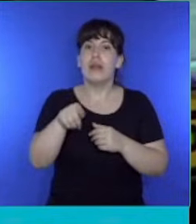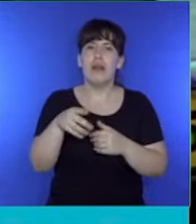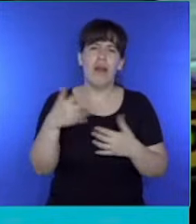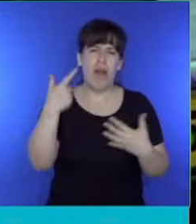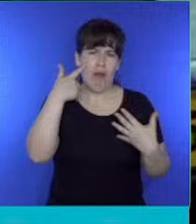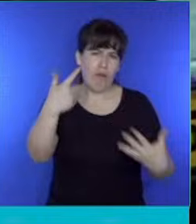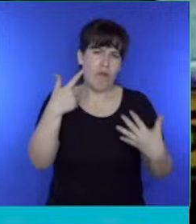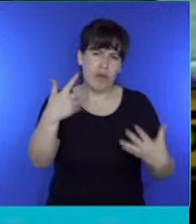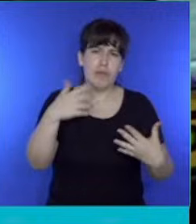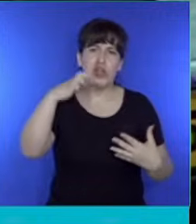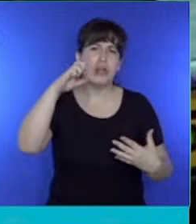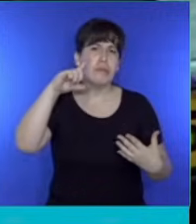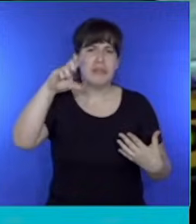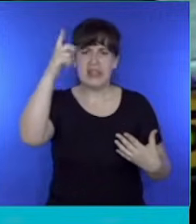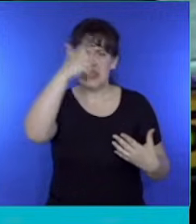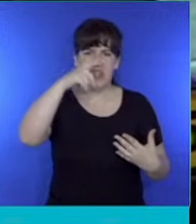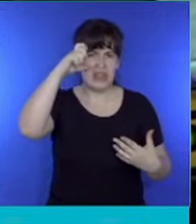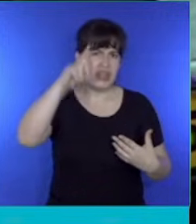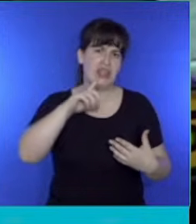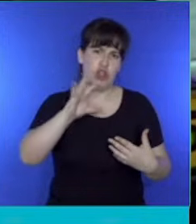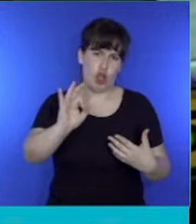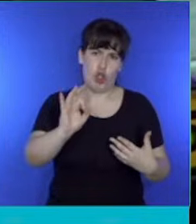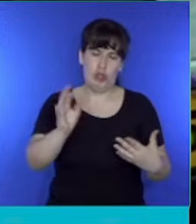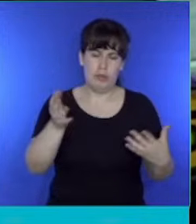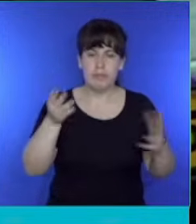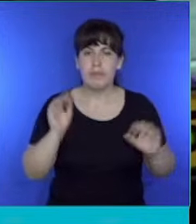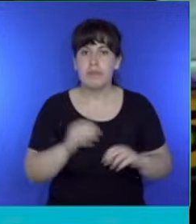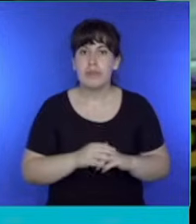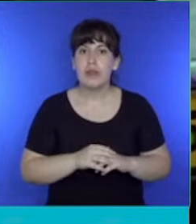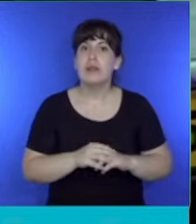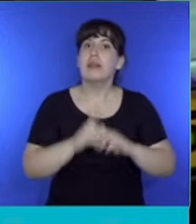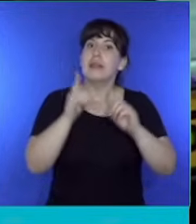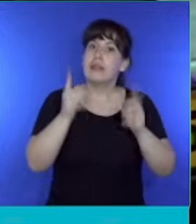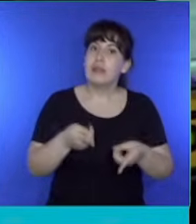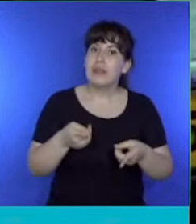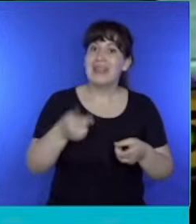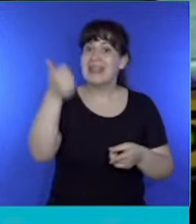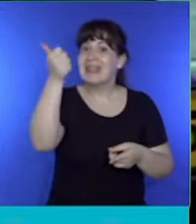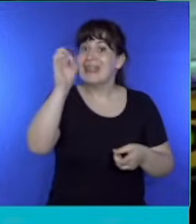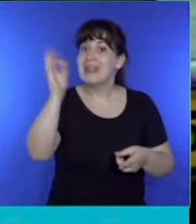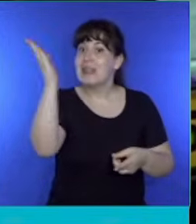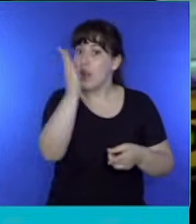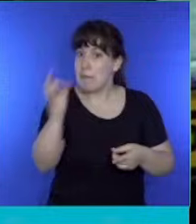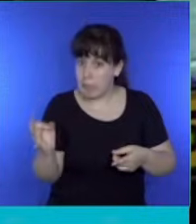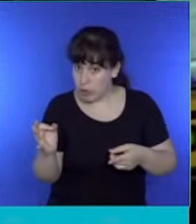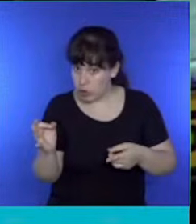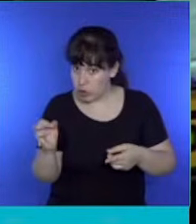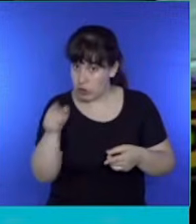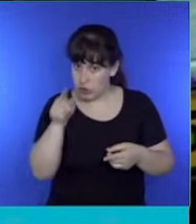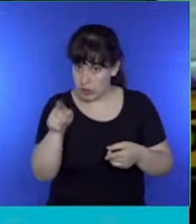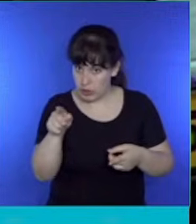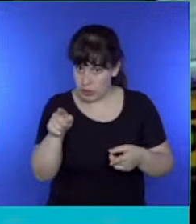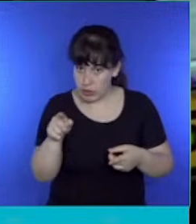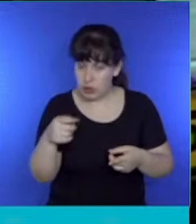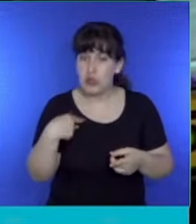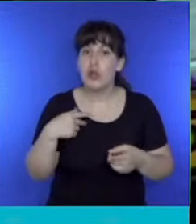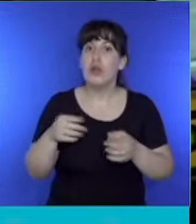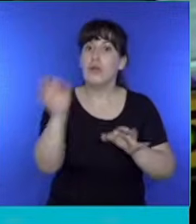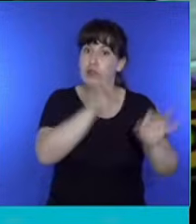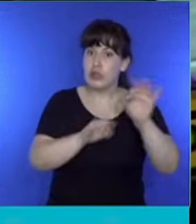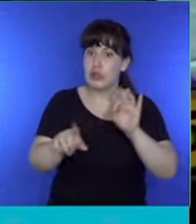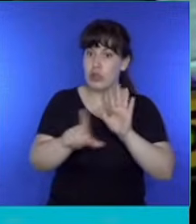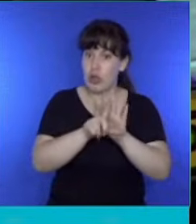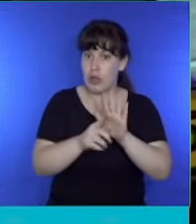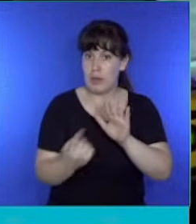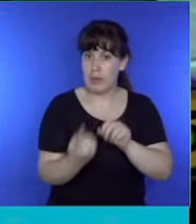famosa fórmula de Pichetto, el RIPTE. Pero además de establecer que era el 60% el proyecto original de Vidal y de subir